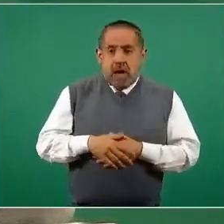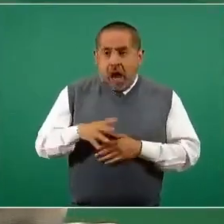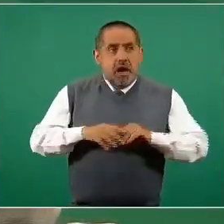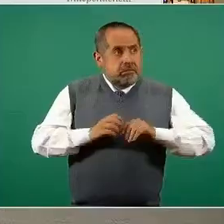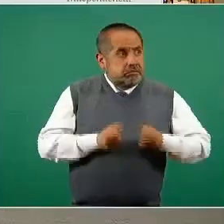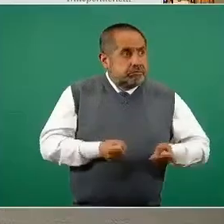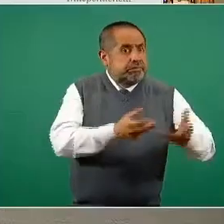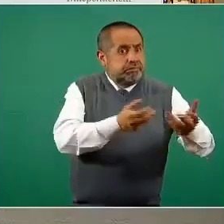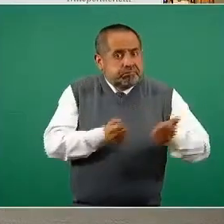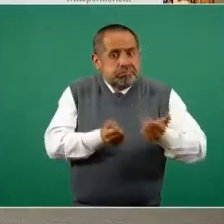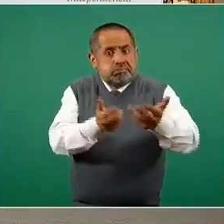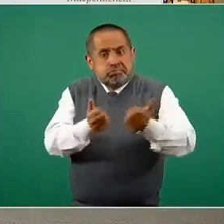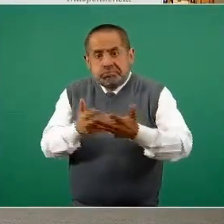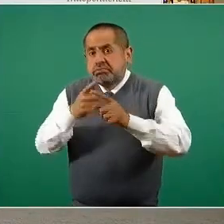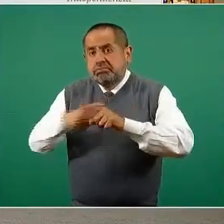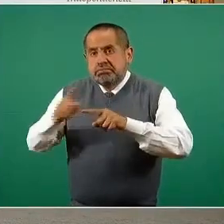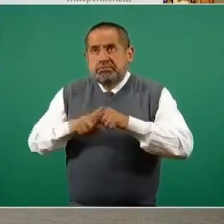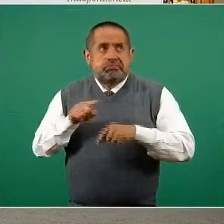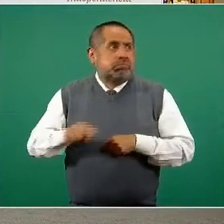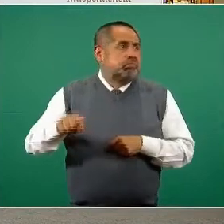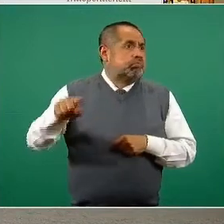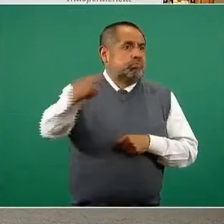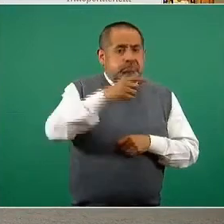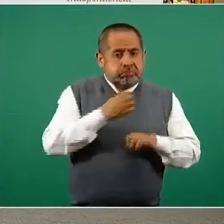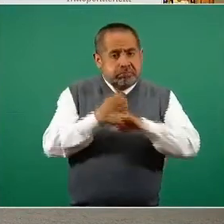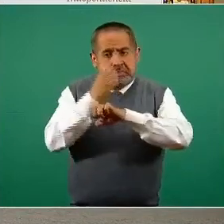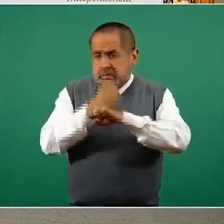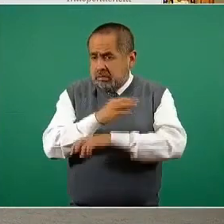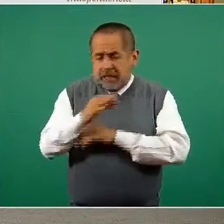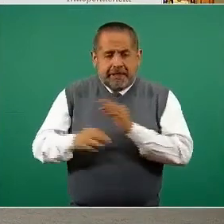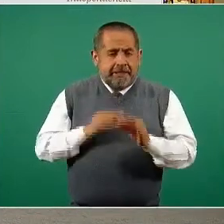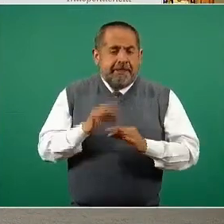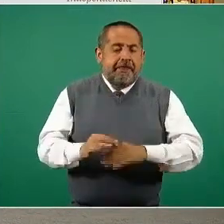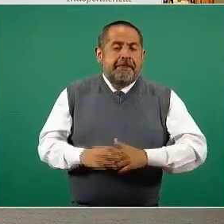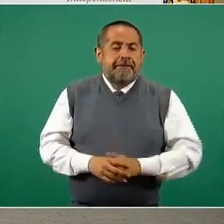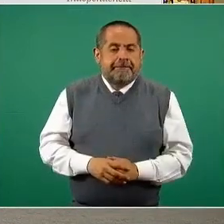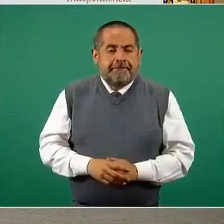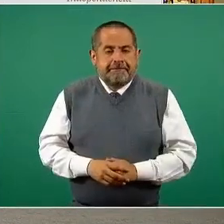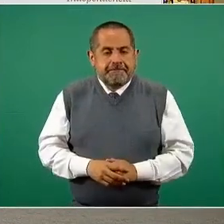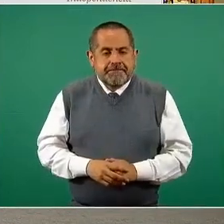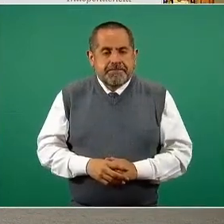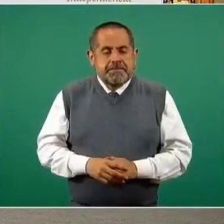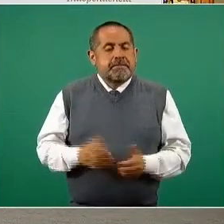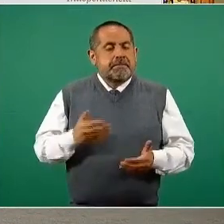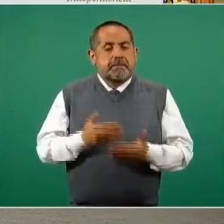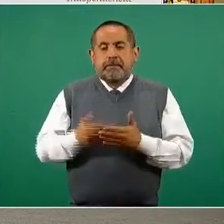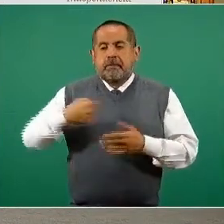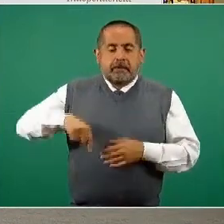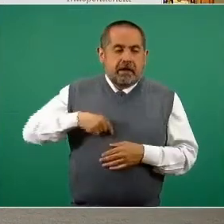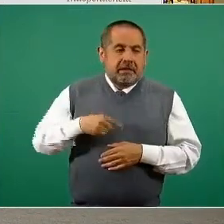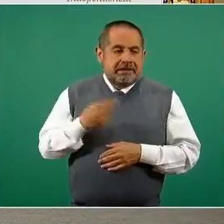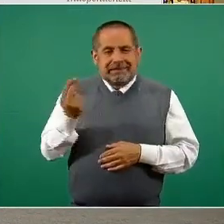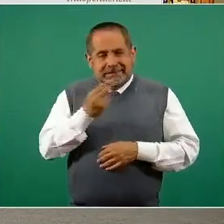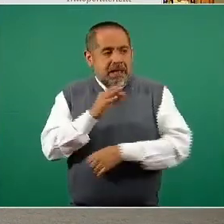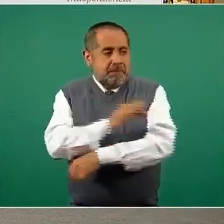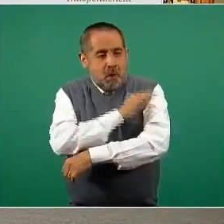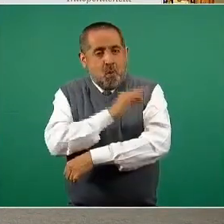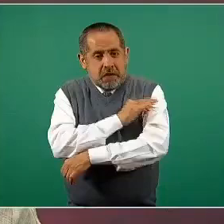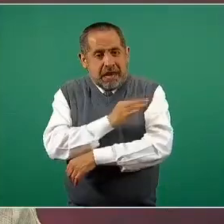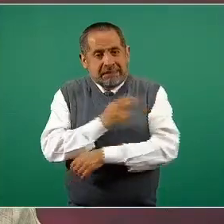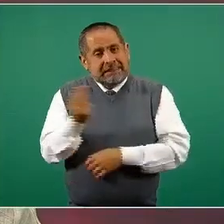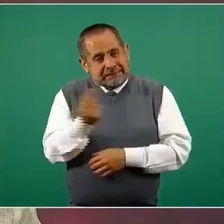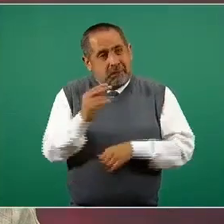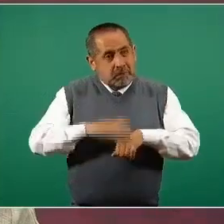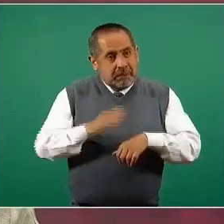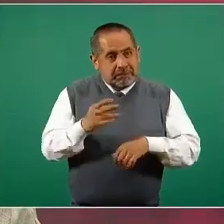han distribuido varios en las entidades federativas. Ahora que tenemos la necesidad de vacuna, justamente se